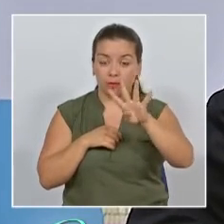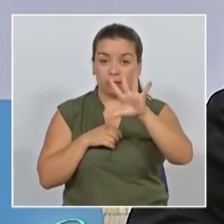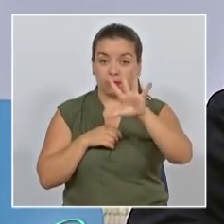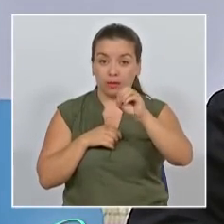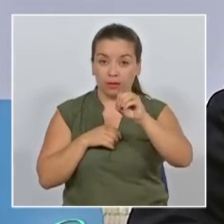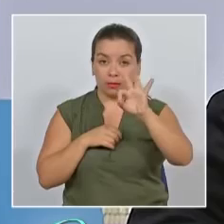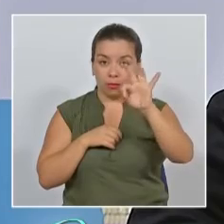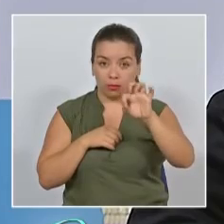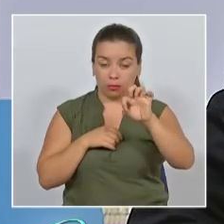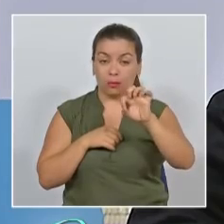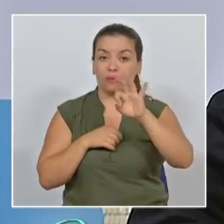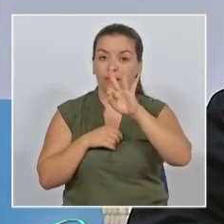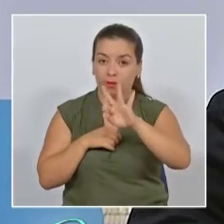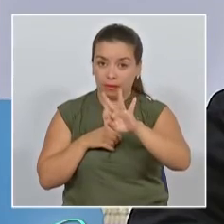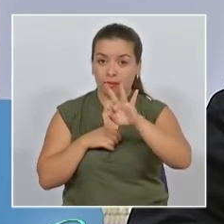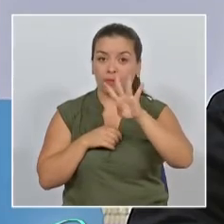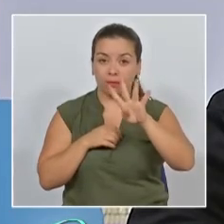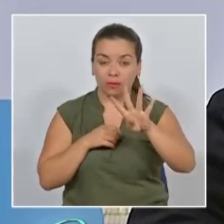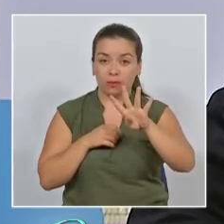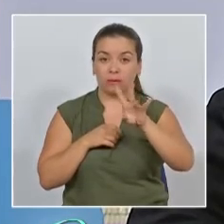34-74-508, un fijo,